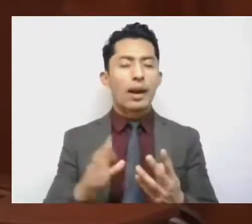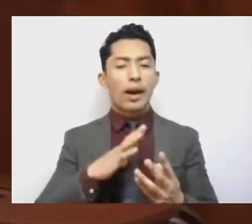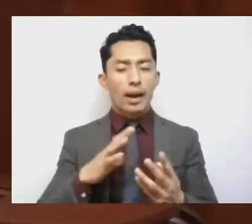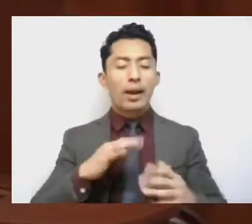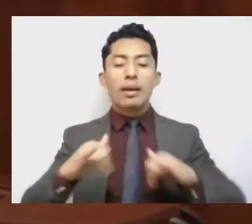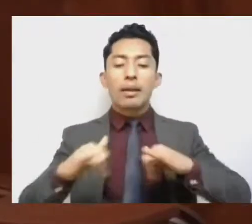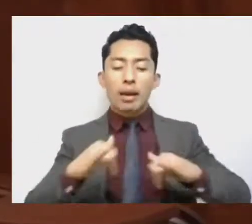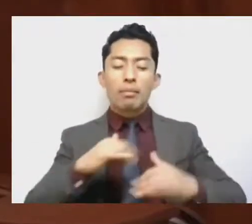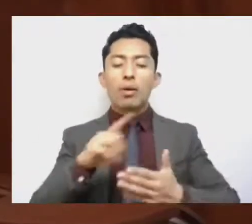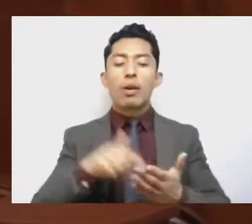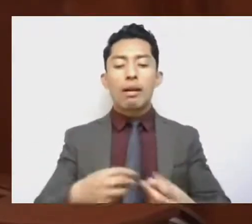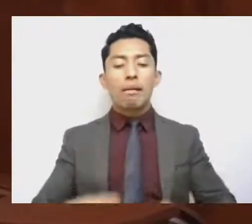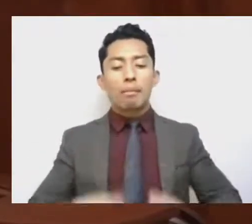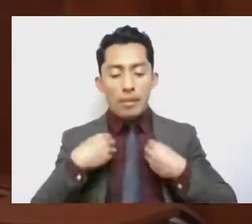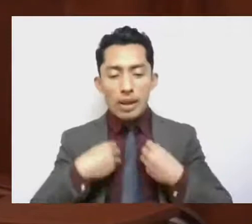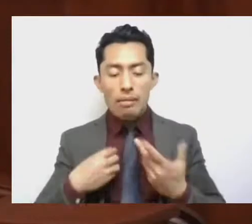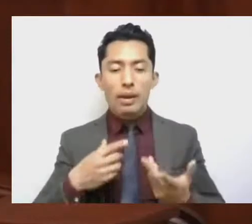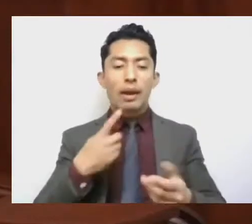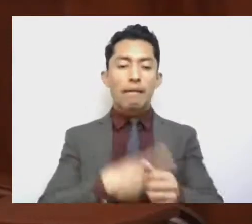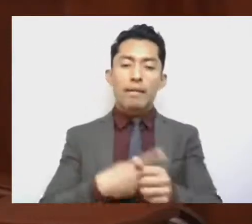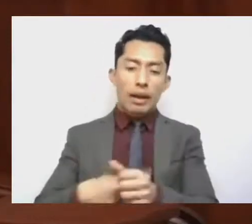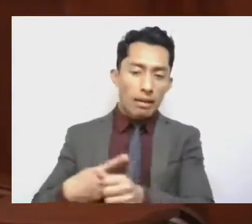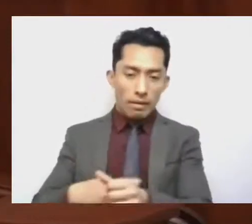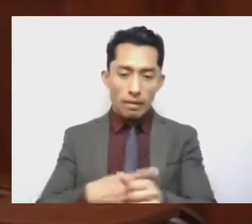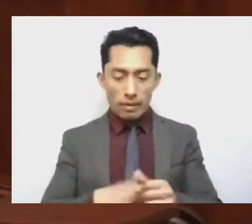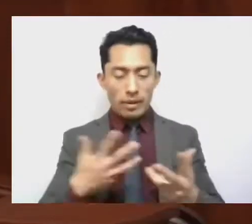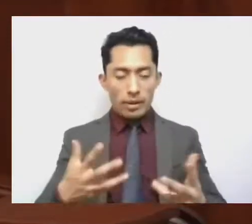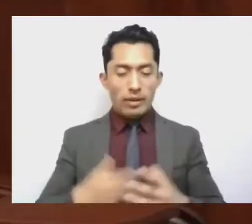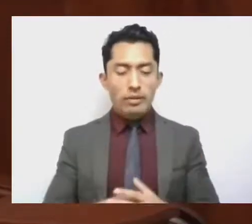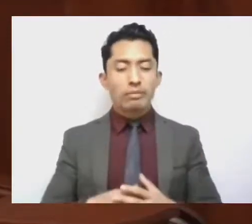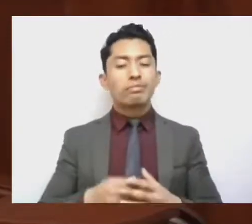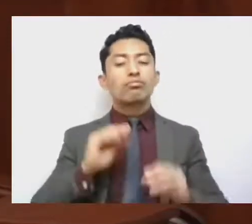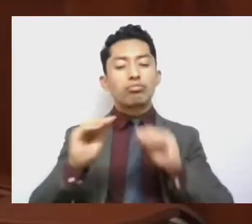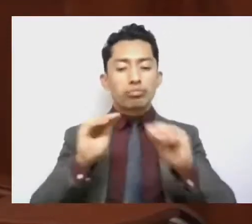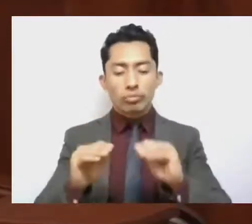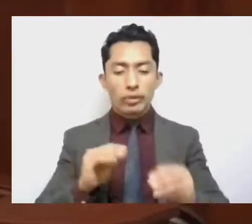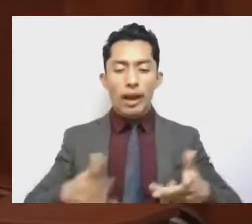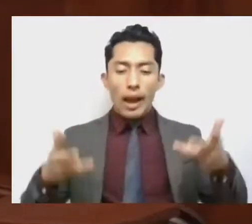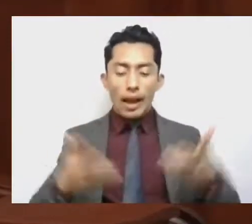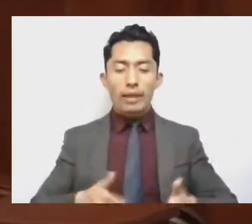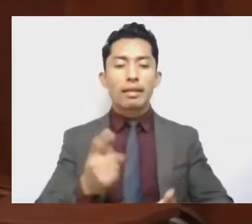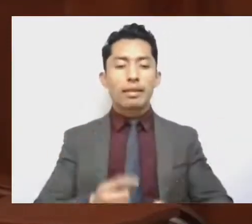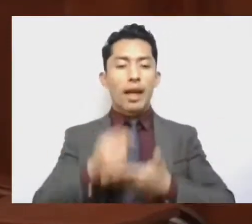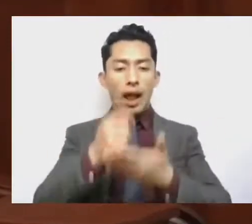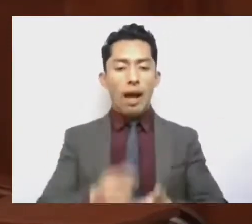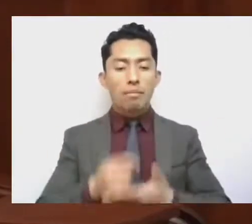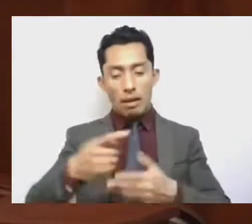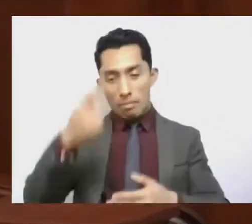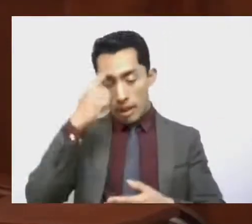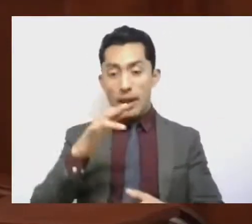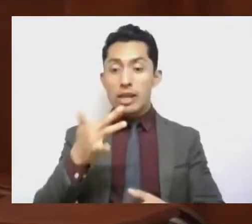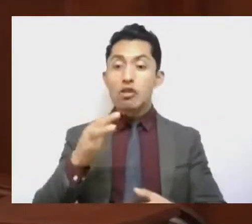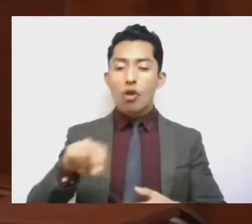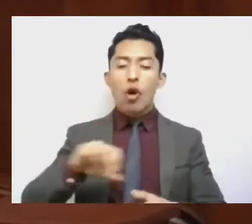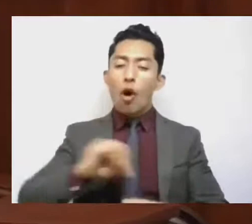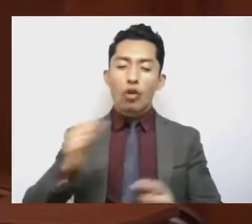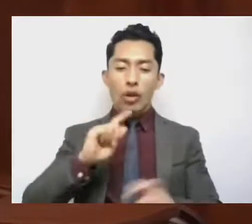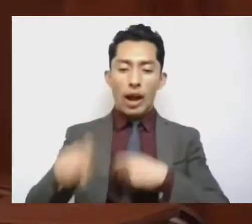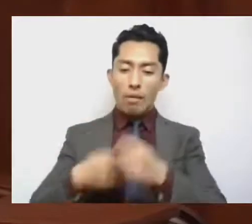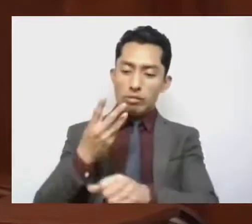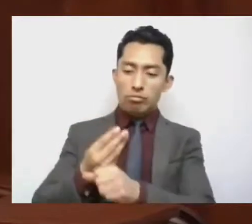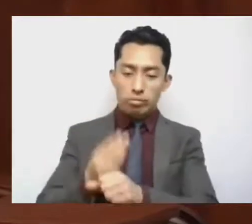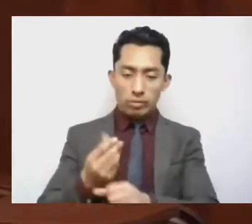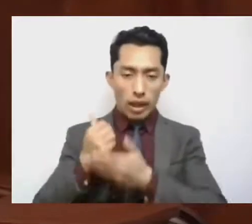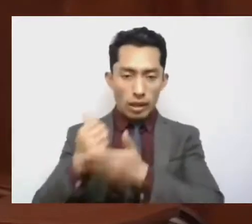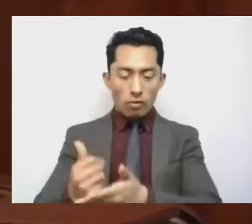geográfica y etaria de los pacientes. Diseñar una distribución de terapias de sustitución renal más eficiente y acorde a